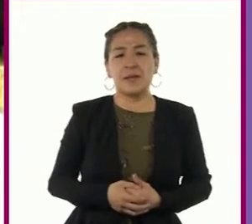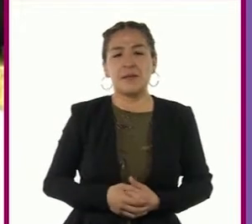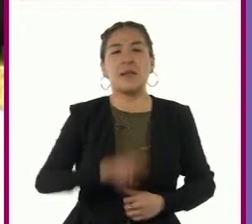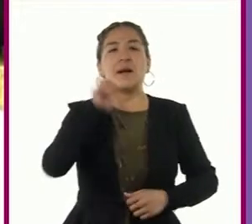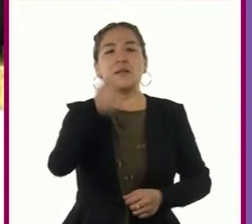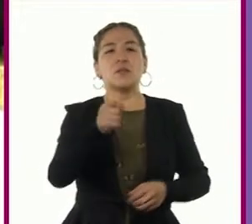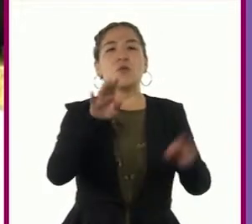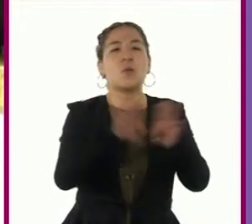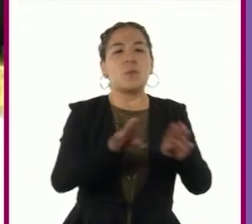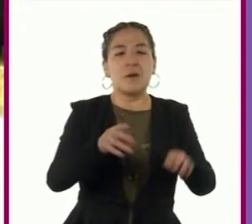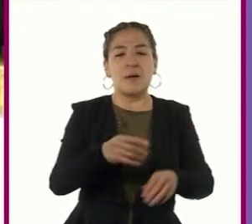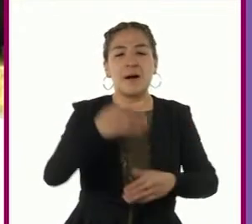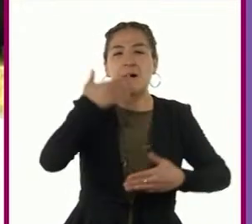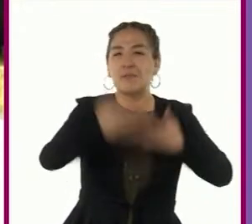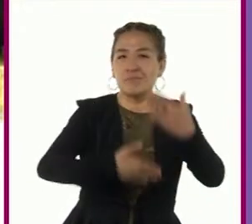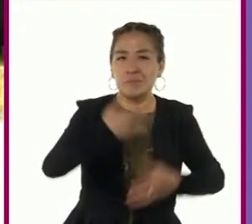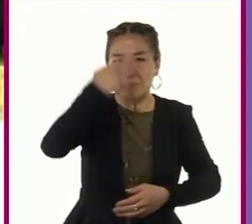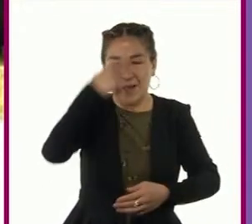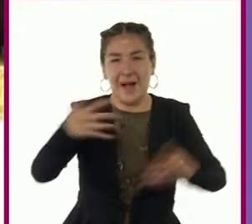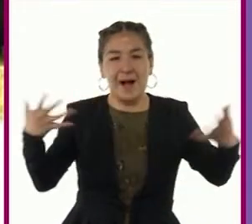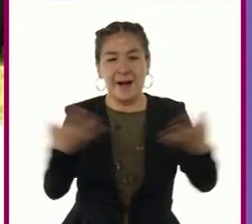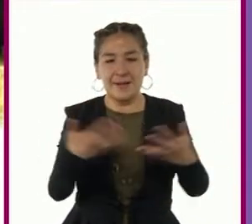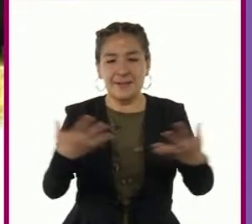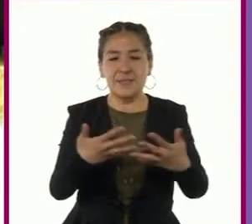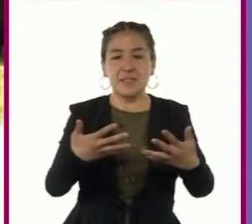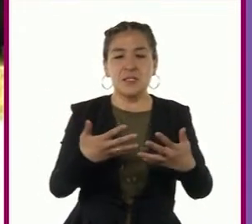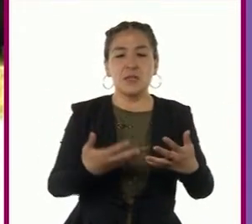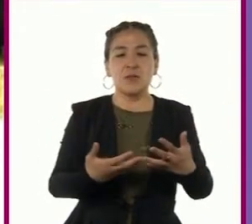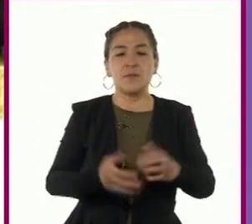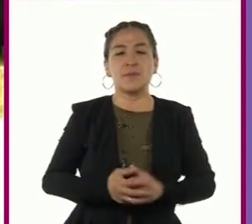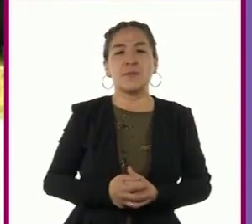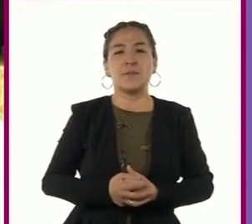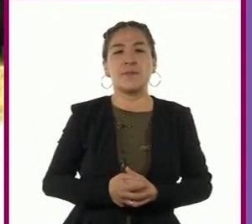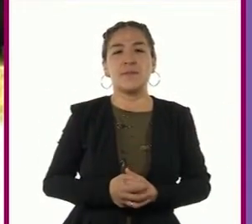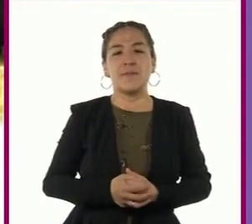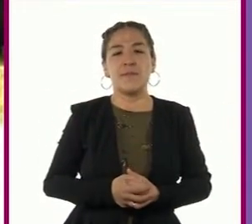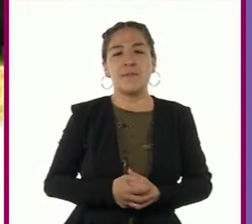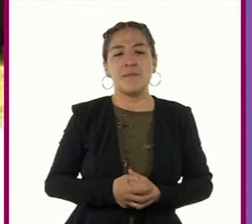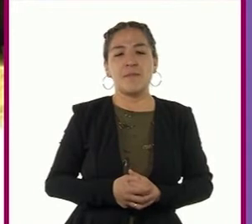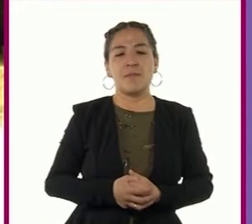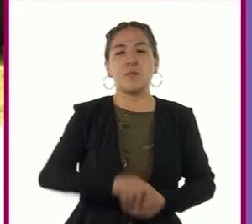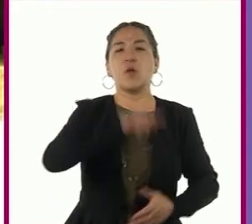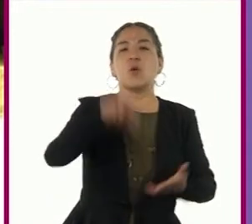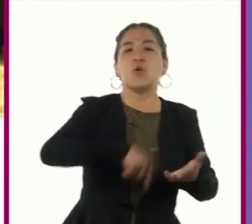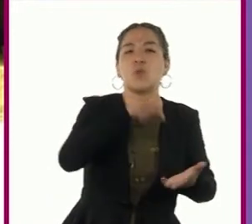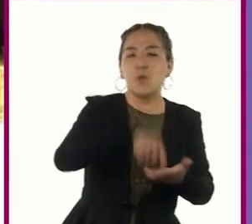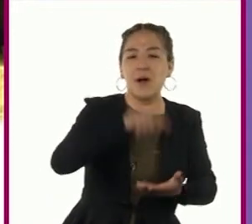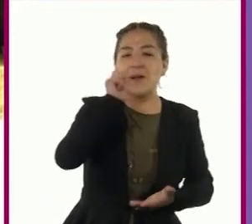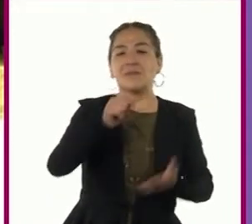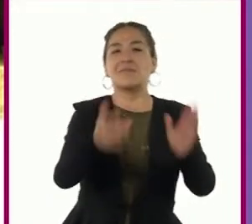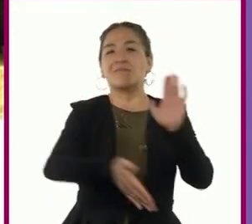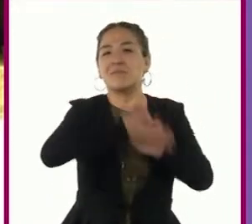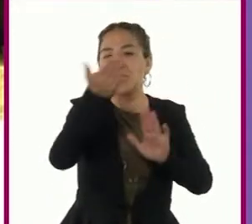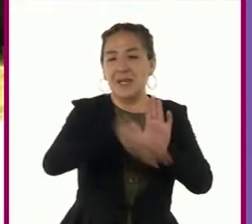a la implementación o a la construcción de ciertos lugares de esparcimiento, como podrían